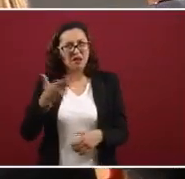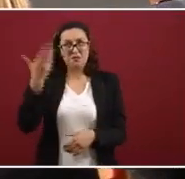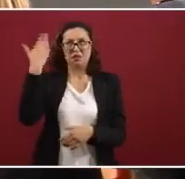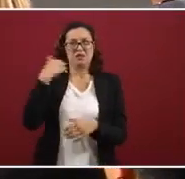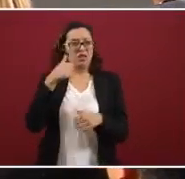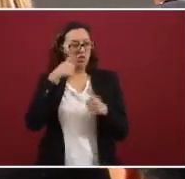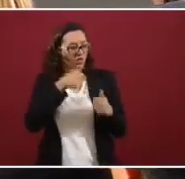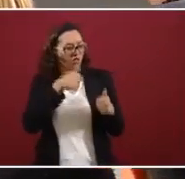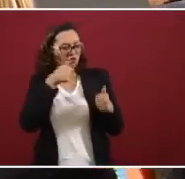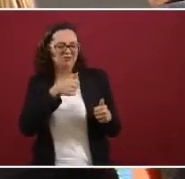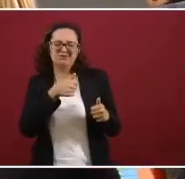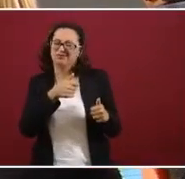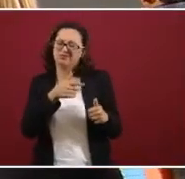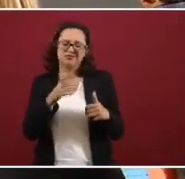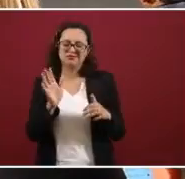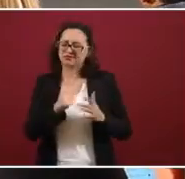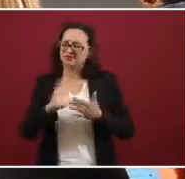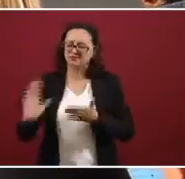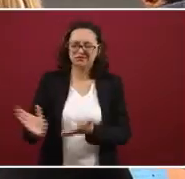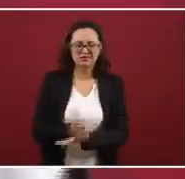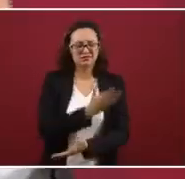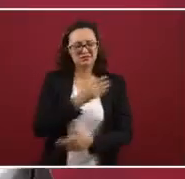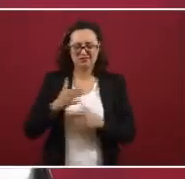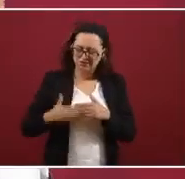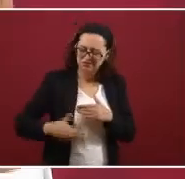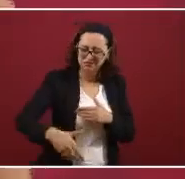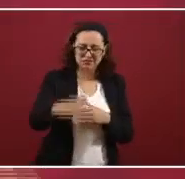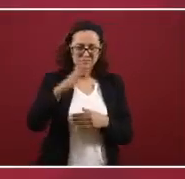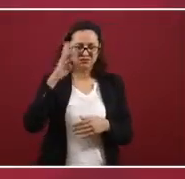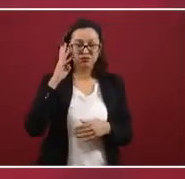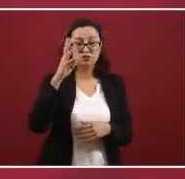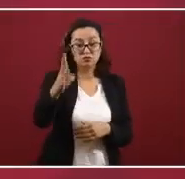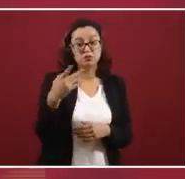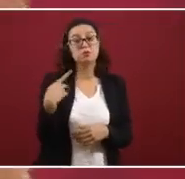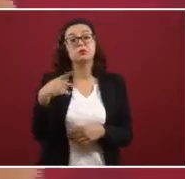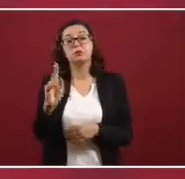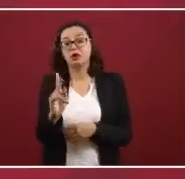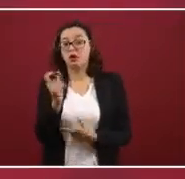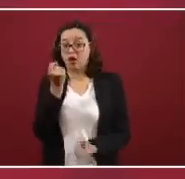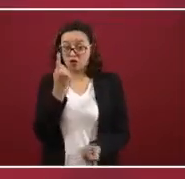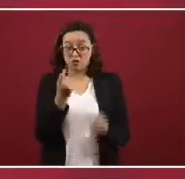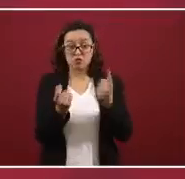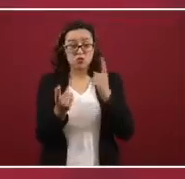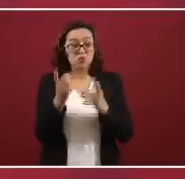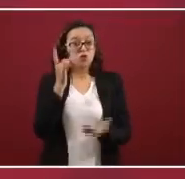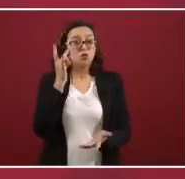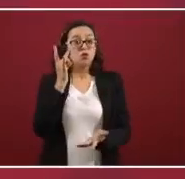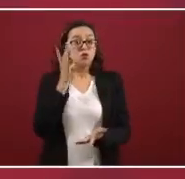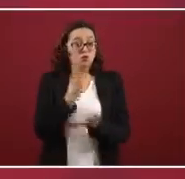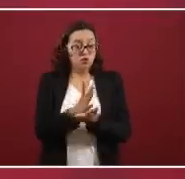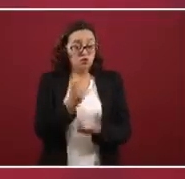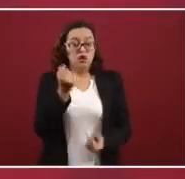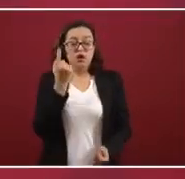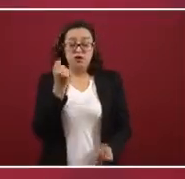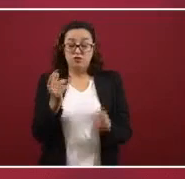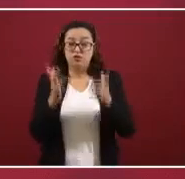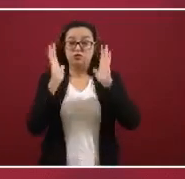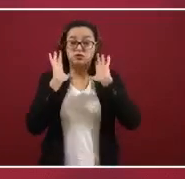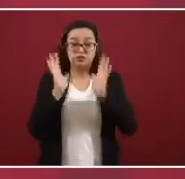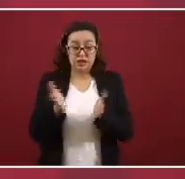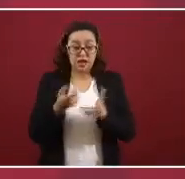que solo en los casos en donde hay proceso abierto, si se